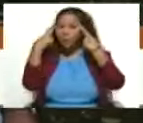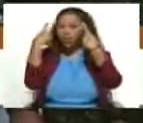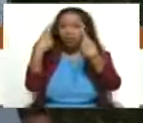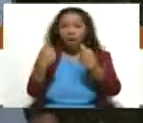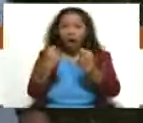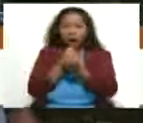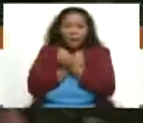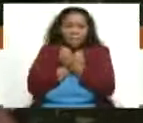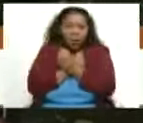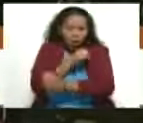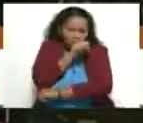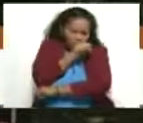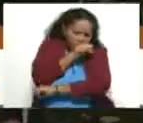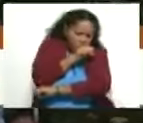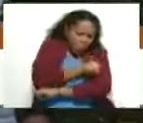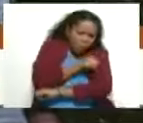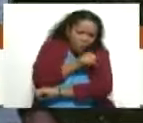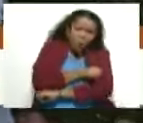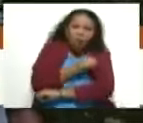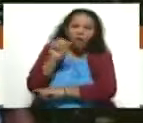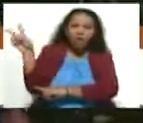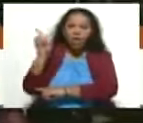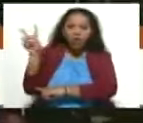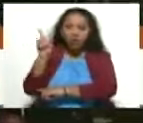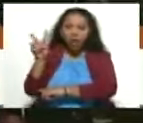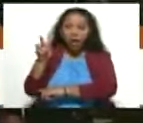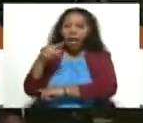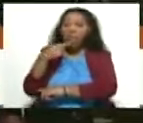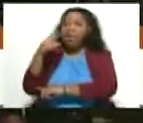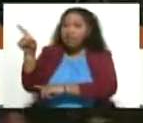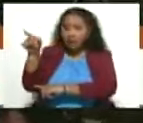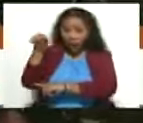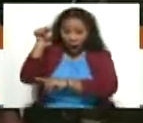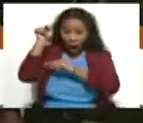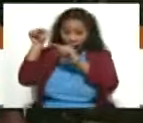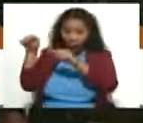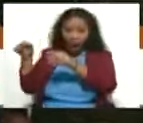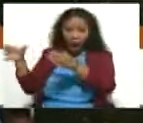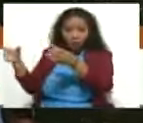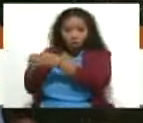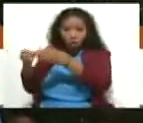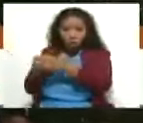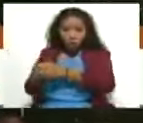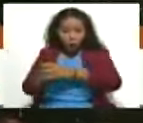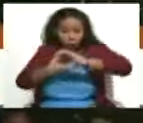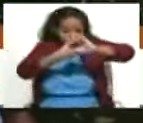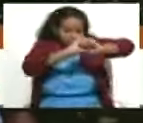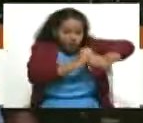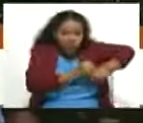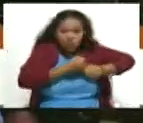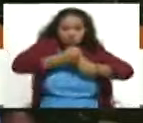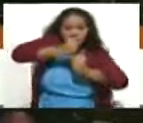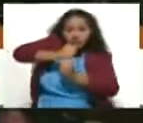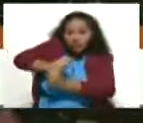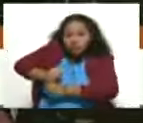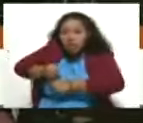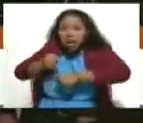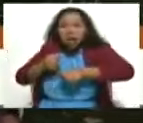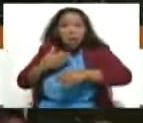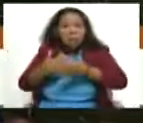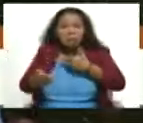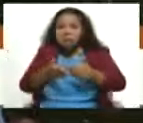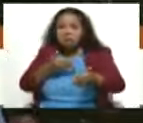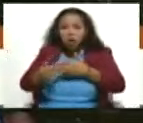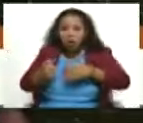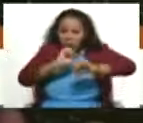amor por esta patria, decir que él se va con su canoa y su bandera a defender el